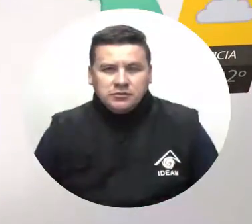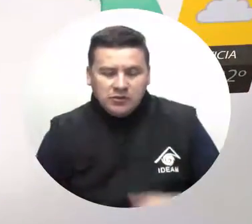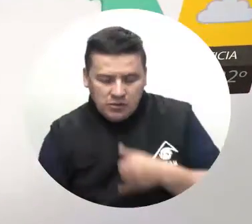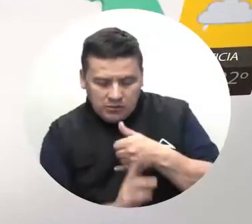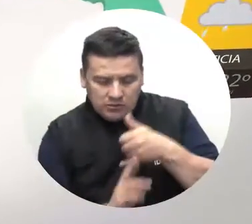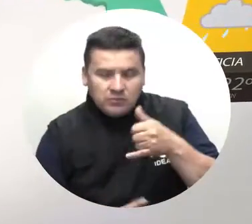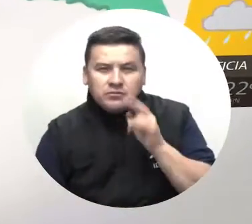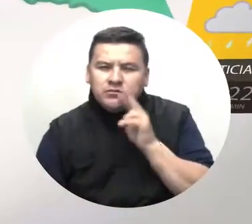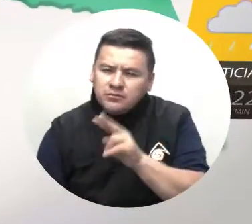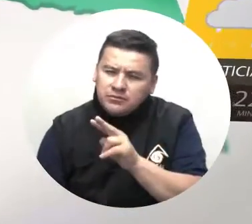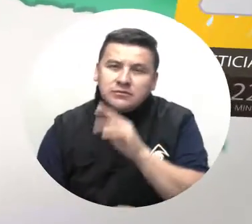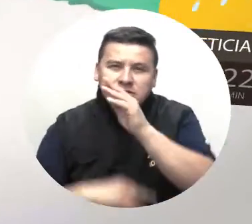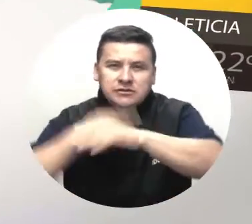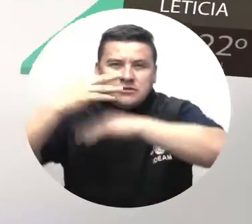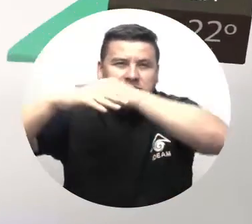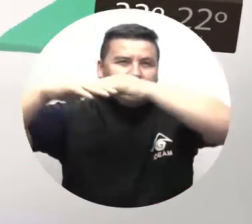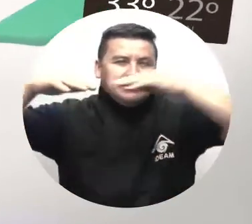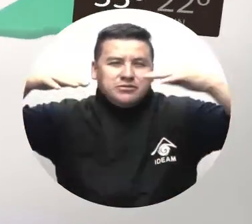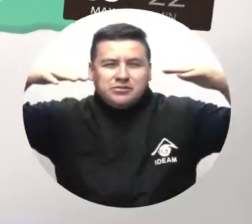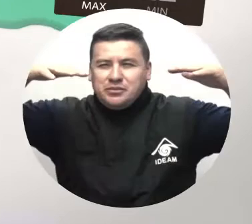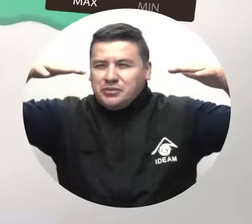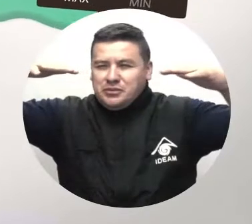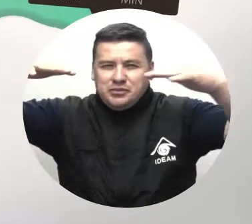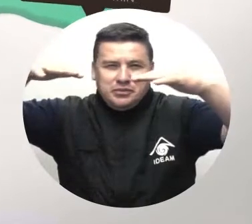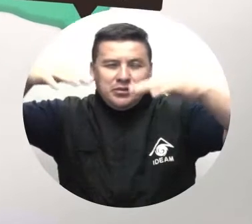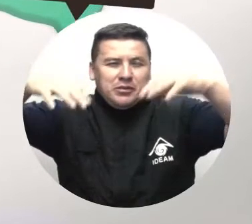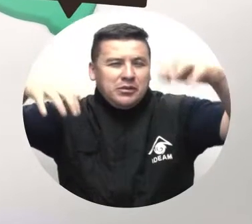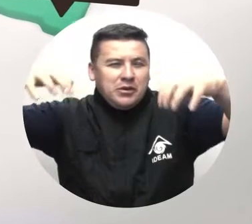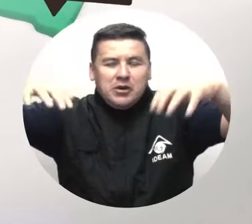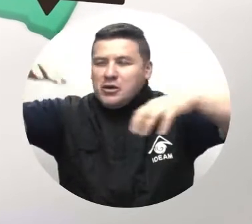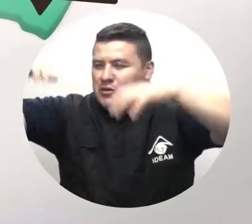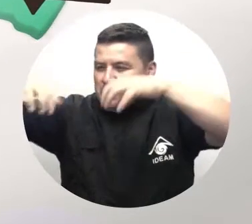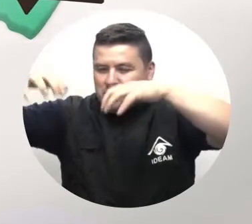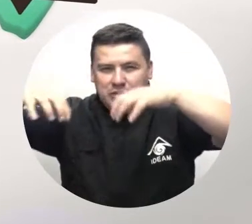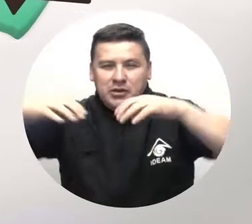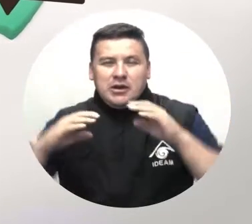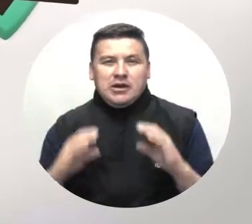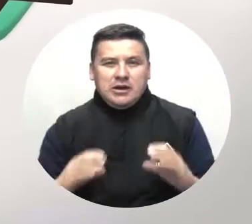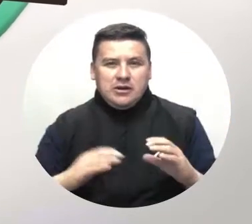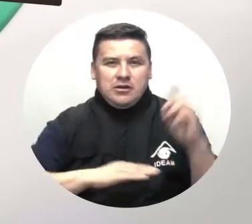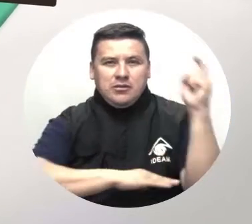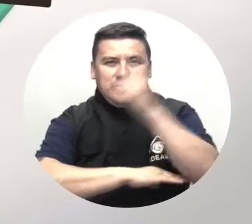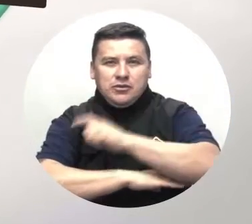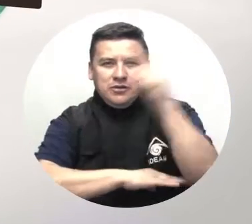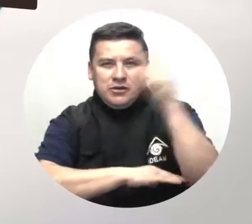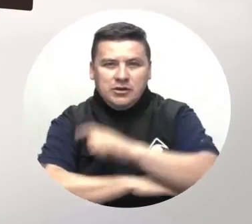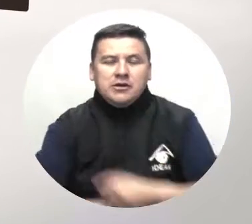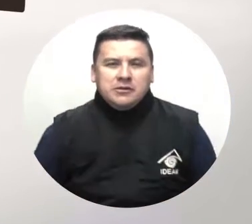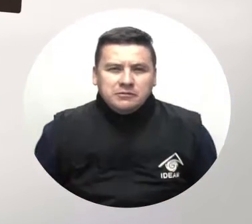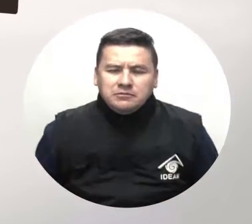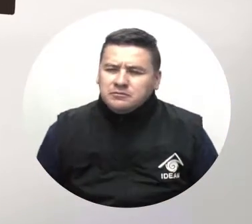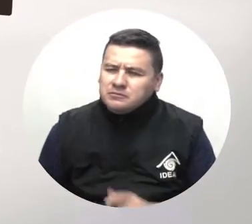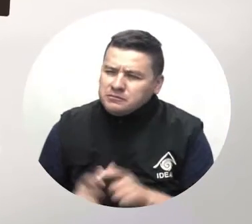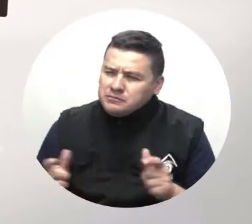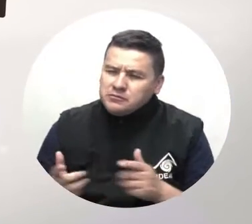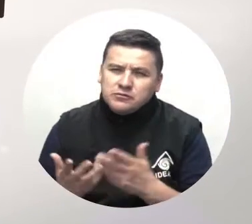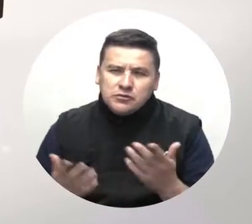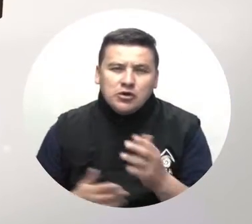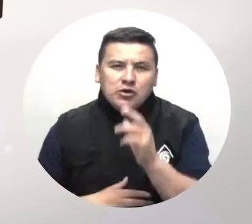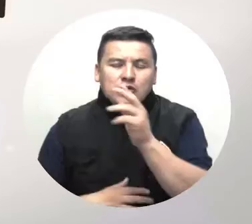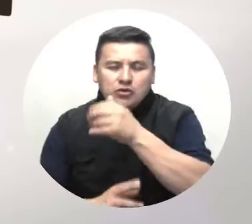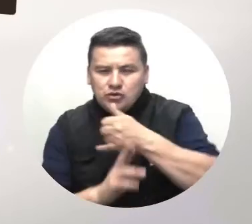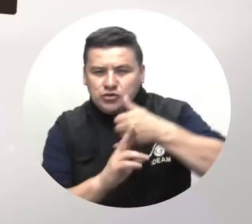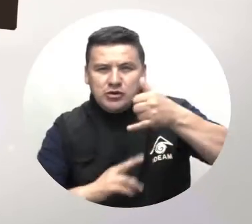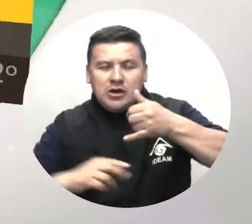presencia de lluvias ligeras. En el sur del territorio se prevé cielo mayormente nublado, con lluvias en el occidente del Caquetá y